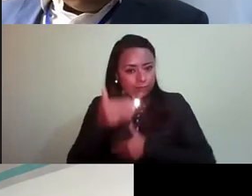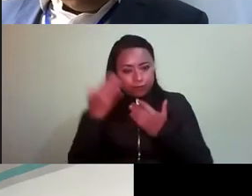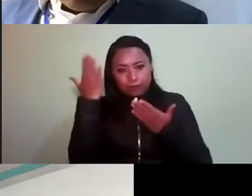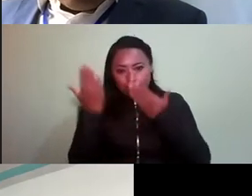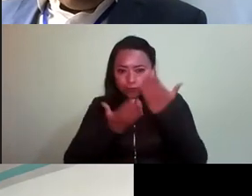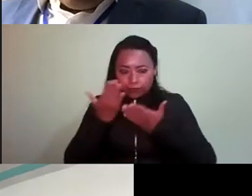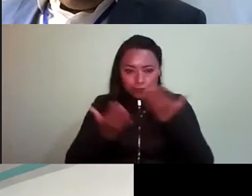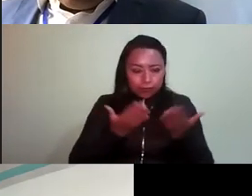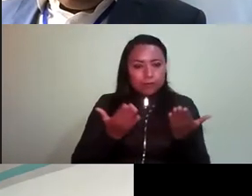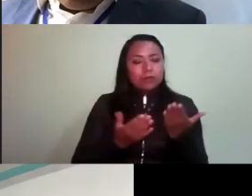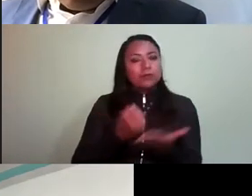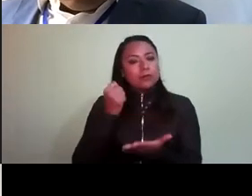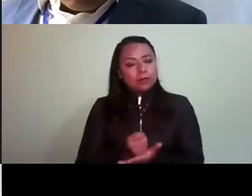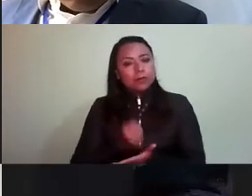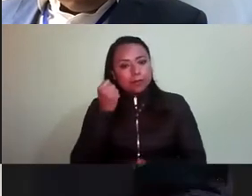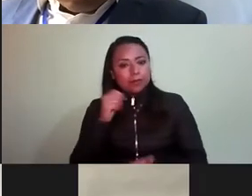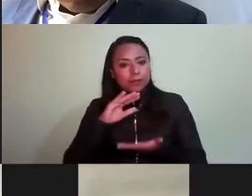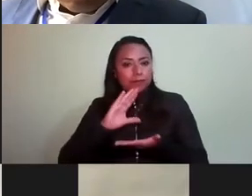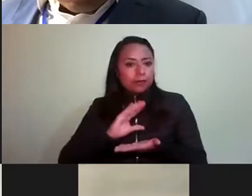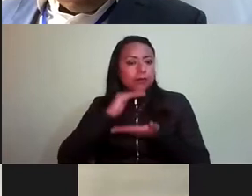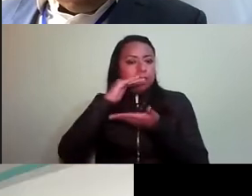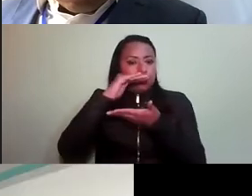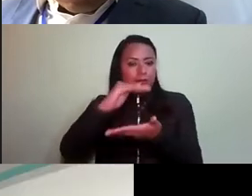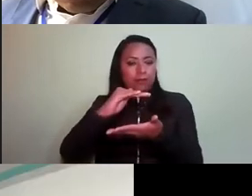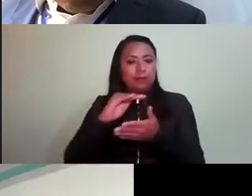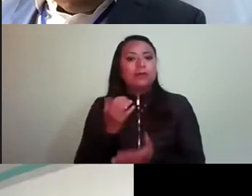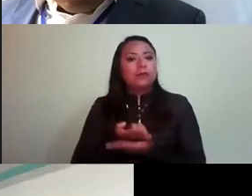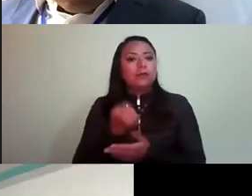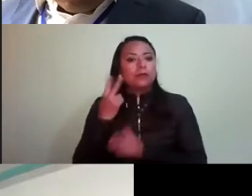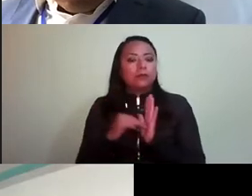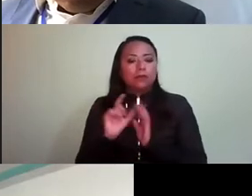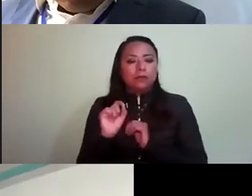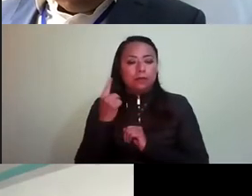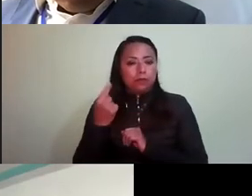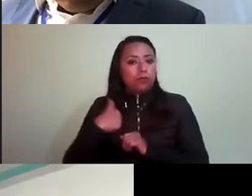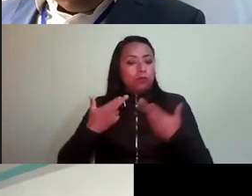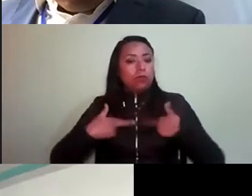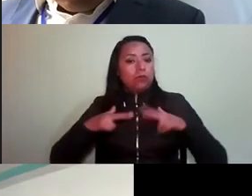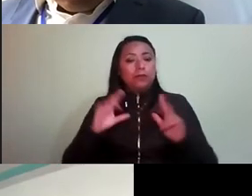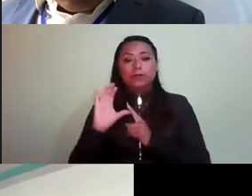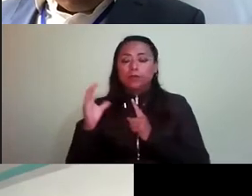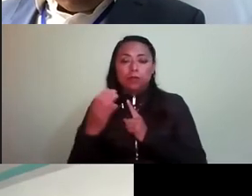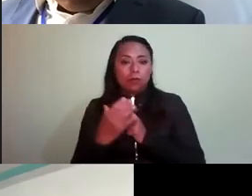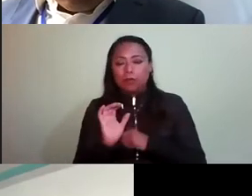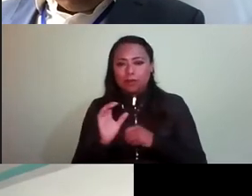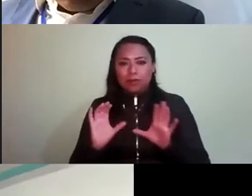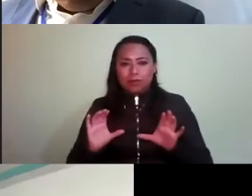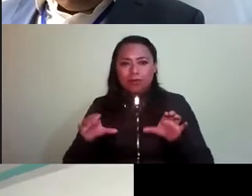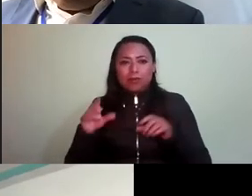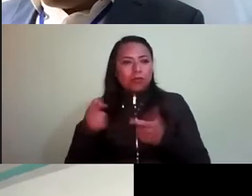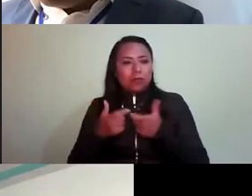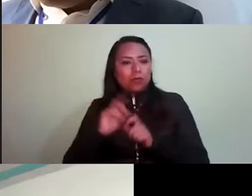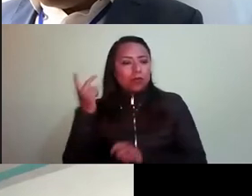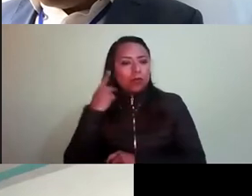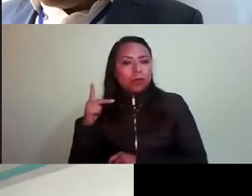económico 2021. A nombre del Grupo Parlamentario del Partido de Trabajo, realizaré el posicionamiento